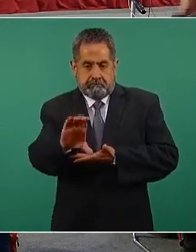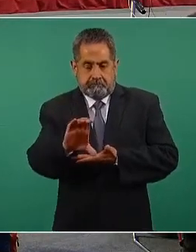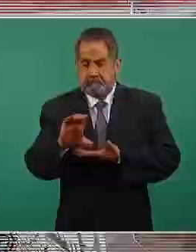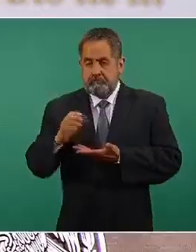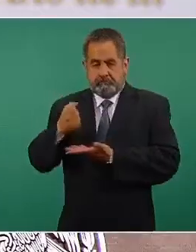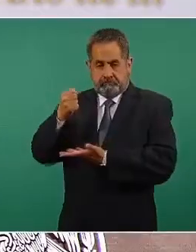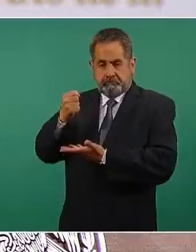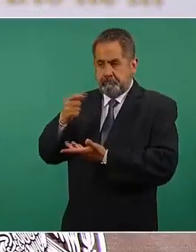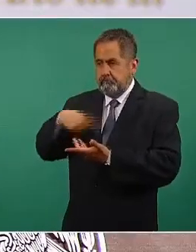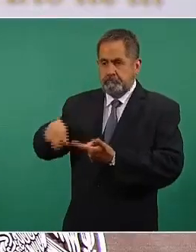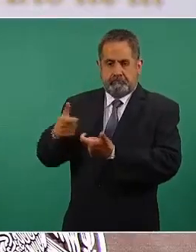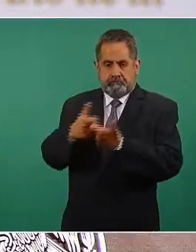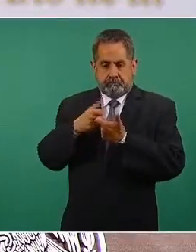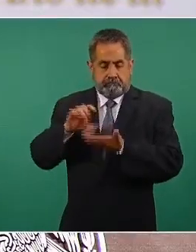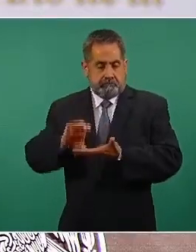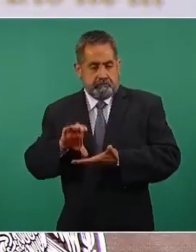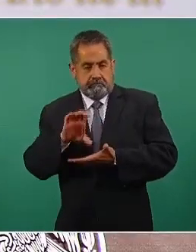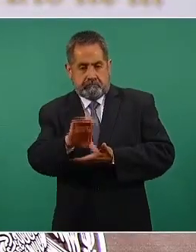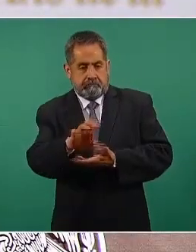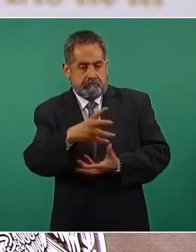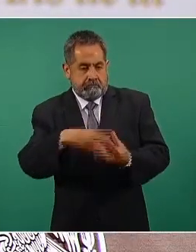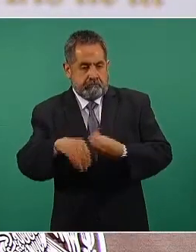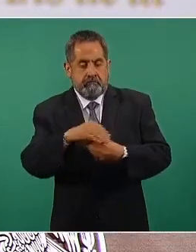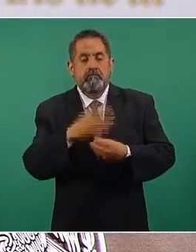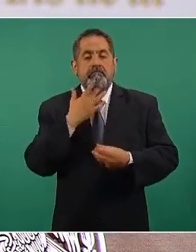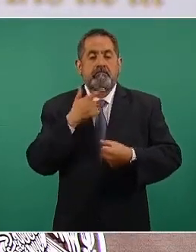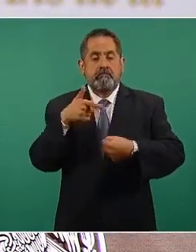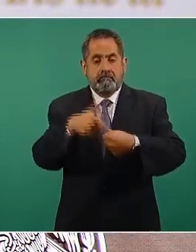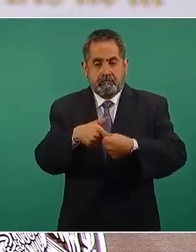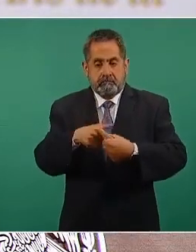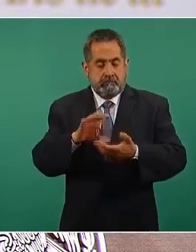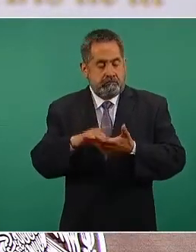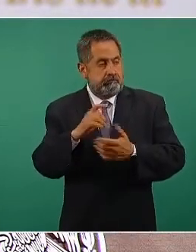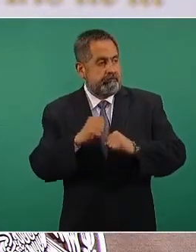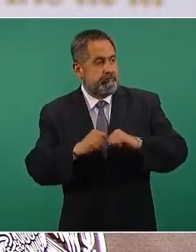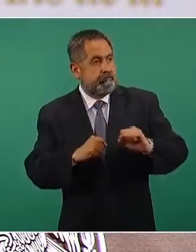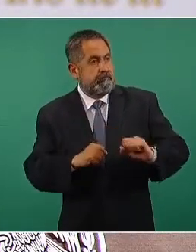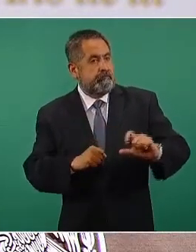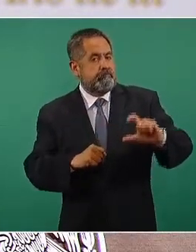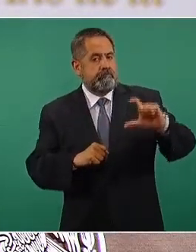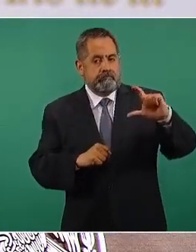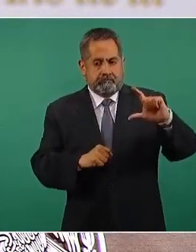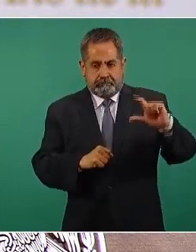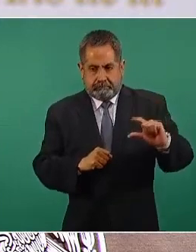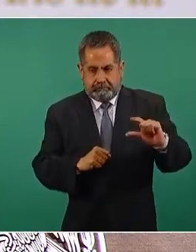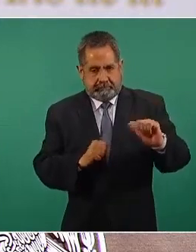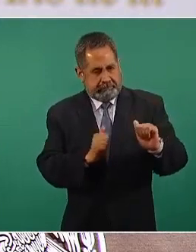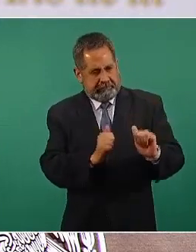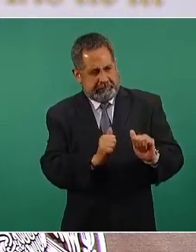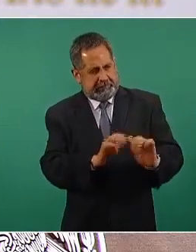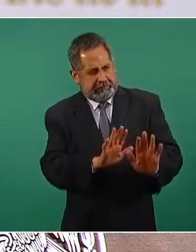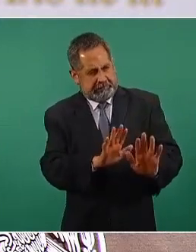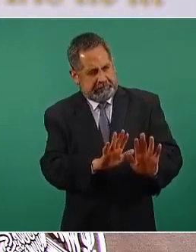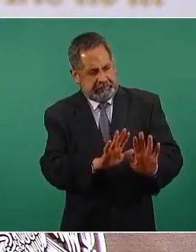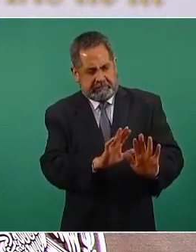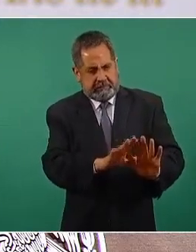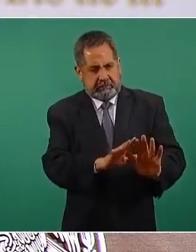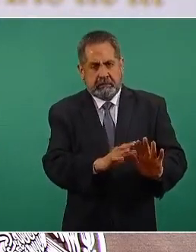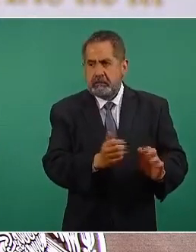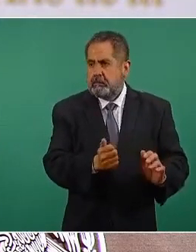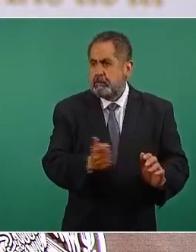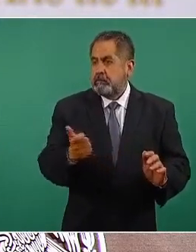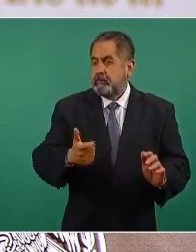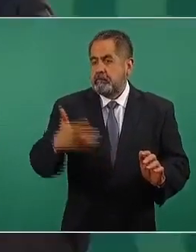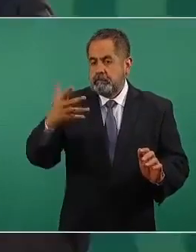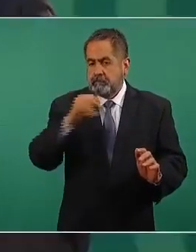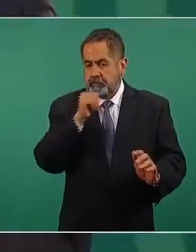todos, al subsidio a la gasolina, para que no aumente la gasolina y que eso nos sirva de ancla para que no aumenten